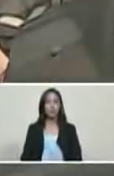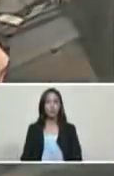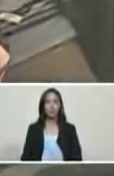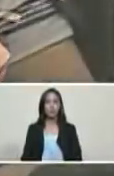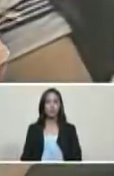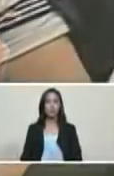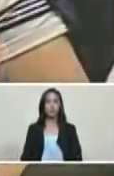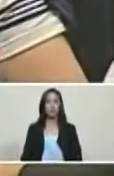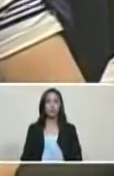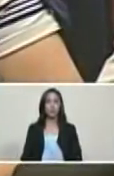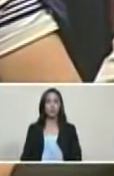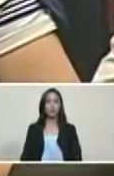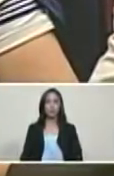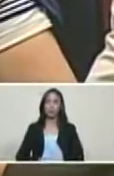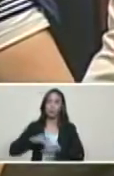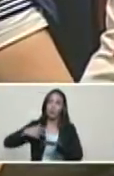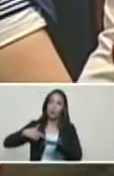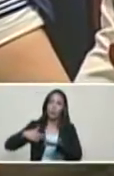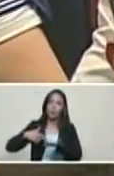a pie.